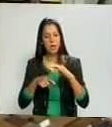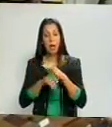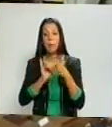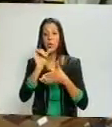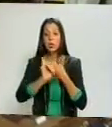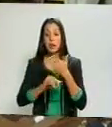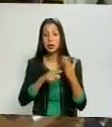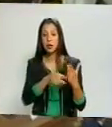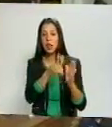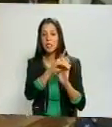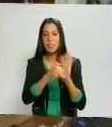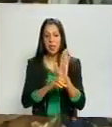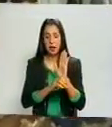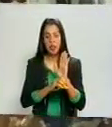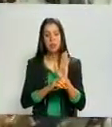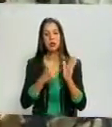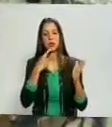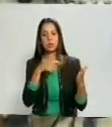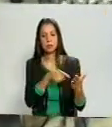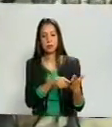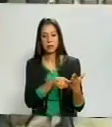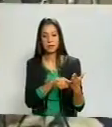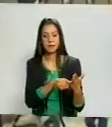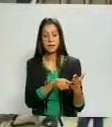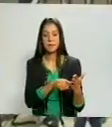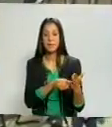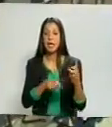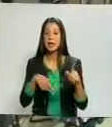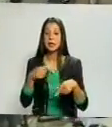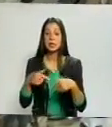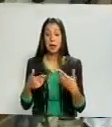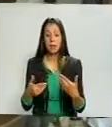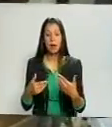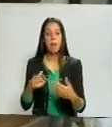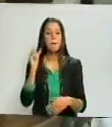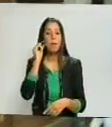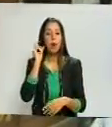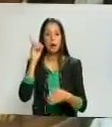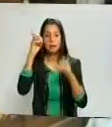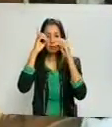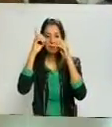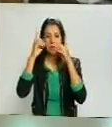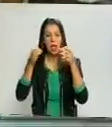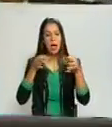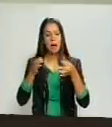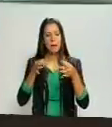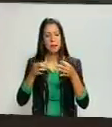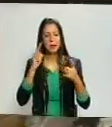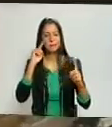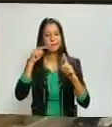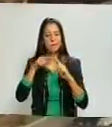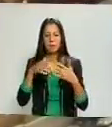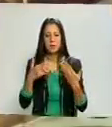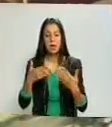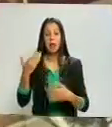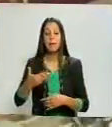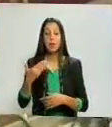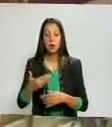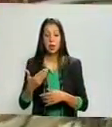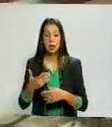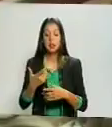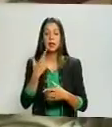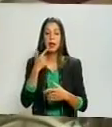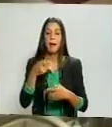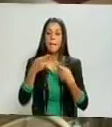proyecto de decreto constituyente en cuestión. A continuación, la presidenta planteó que una de las bases esenciales de la paz y estabilidad